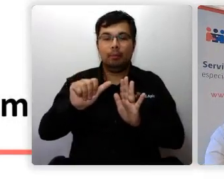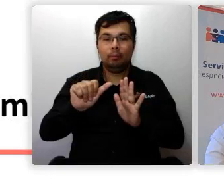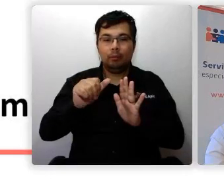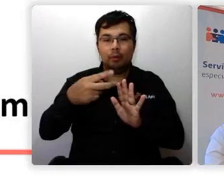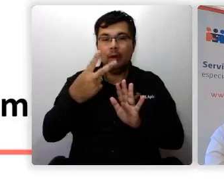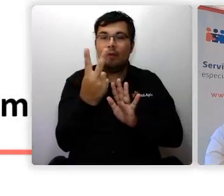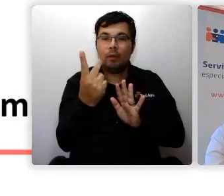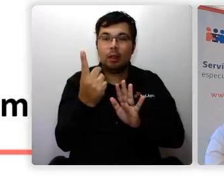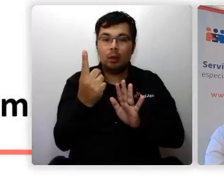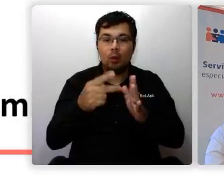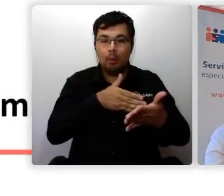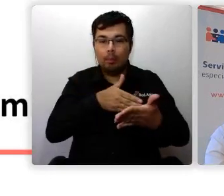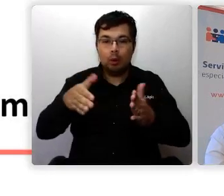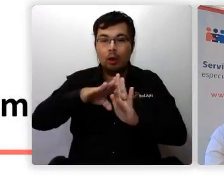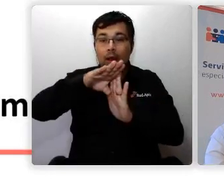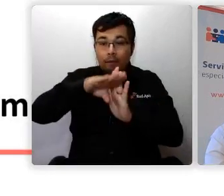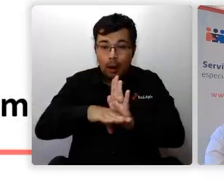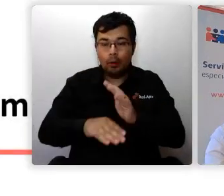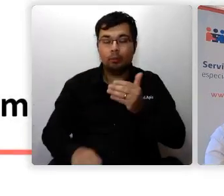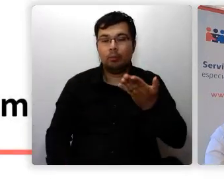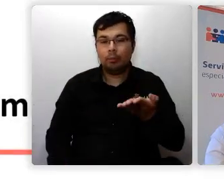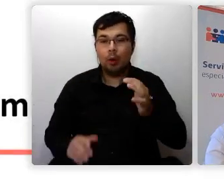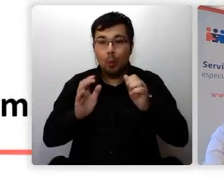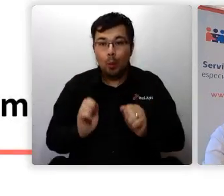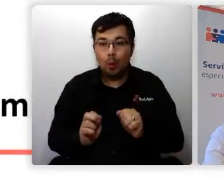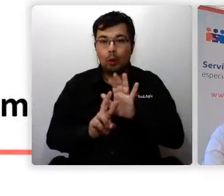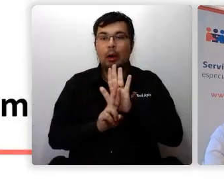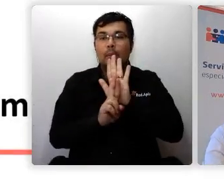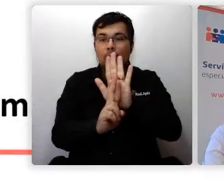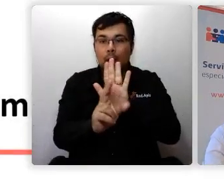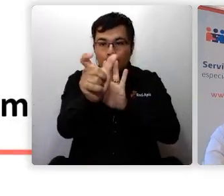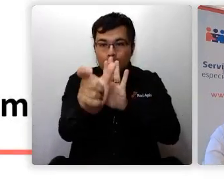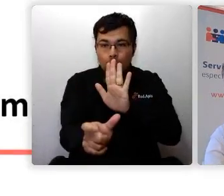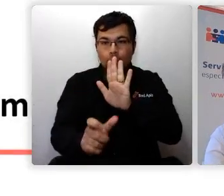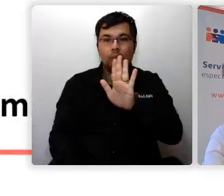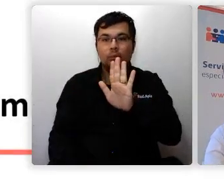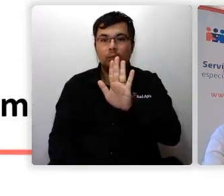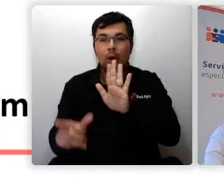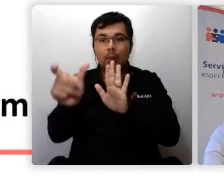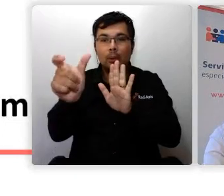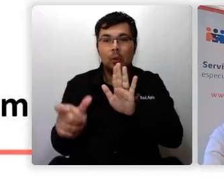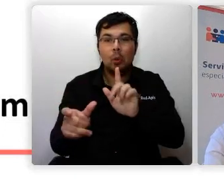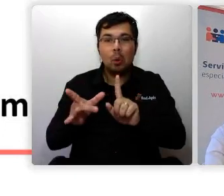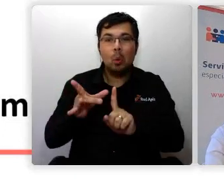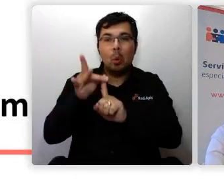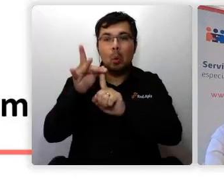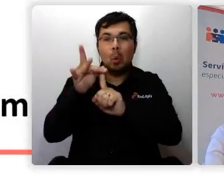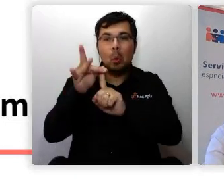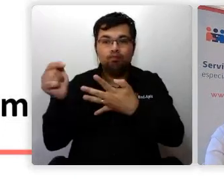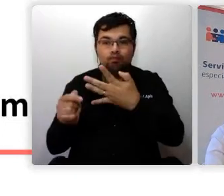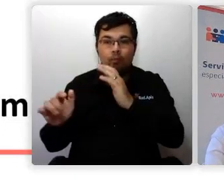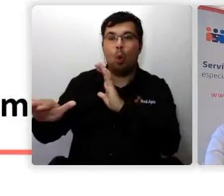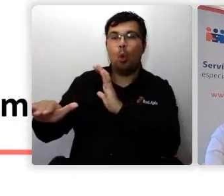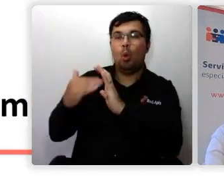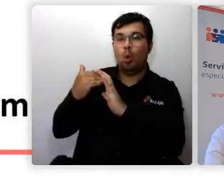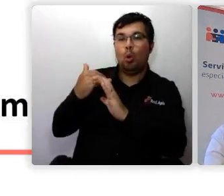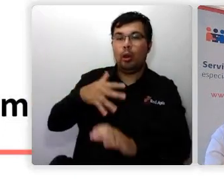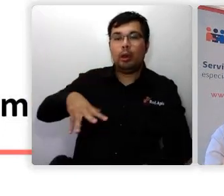el recurso administrativo que corresponda. Y la persona solamente nos manda ciertos antecedentes y nosotros hacemos todo en nombre